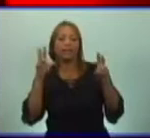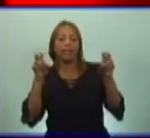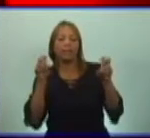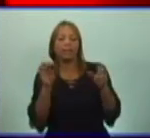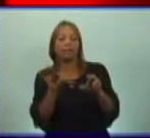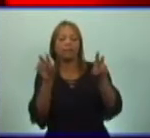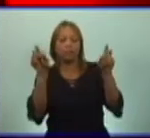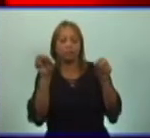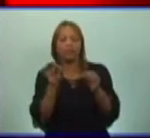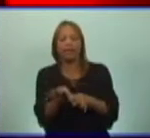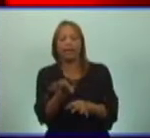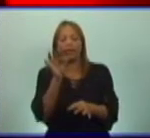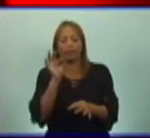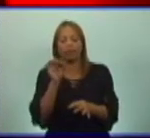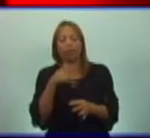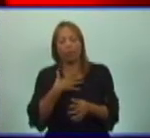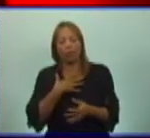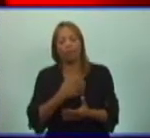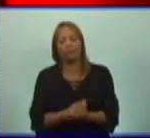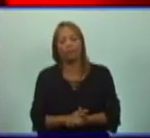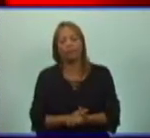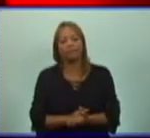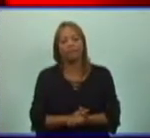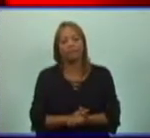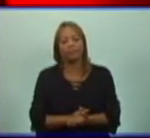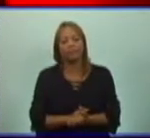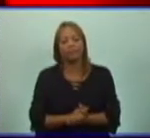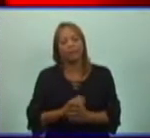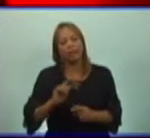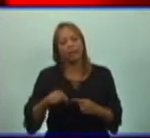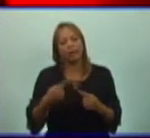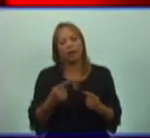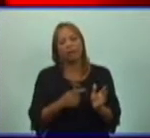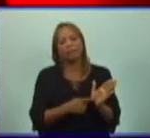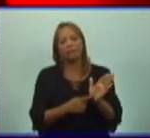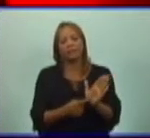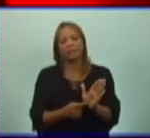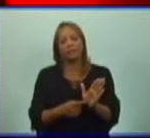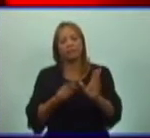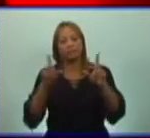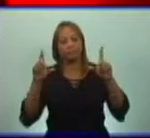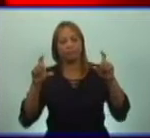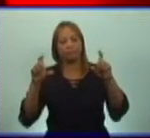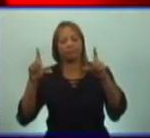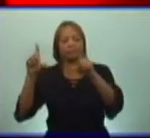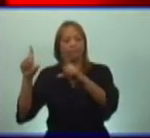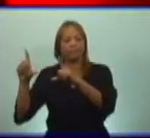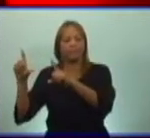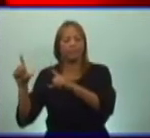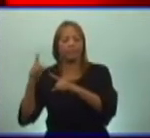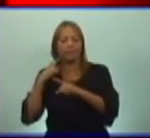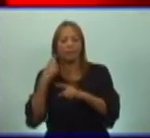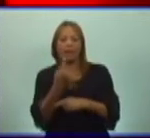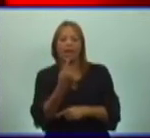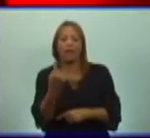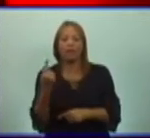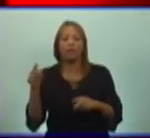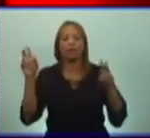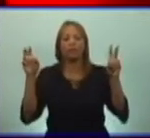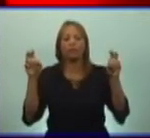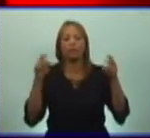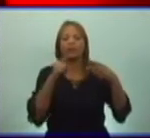seleccionen. Entonces, ahora vamos a presentar las diapositivas de cada uno de los temas con las